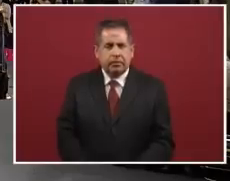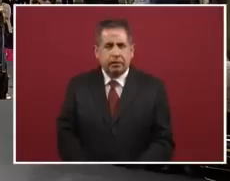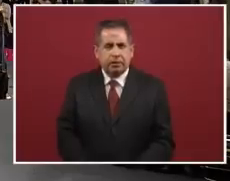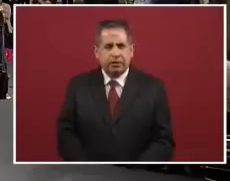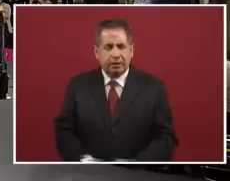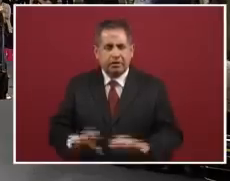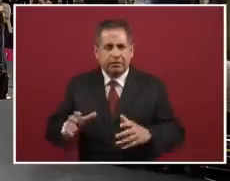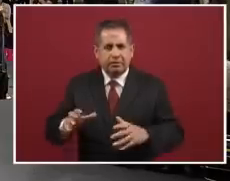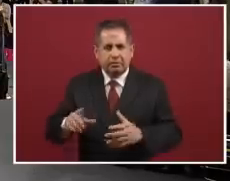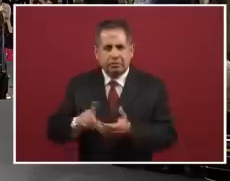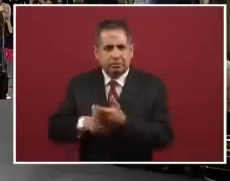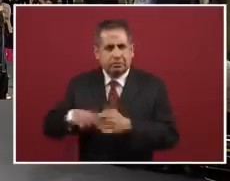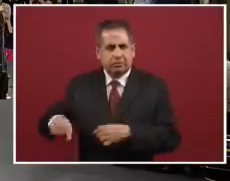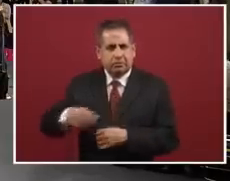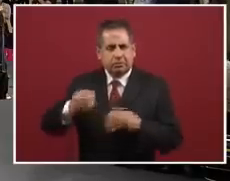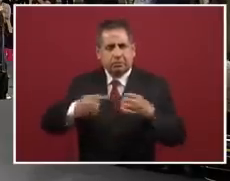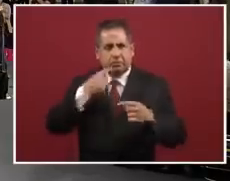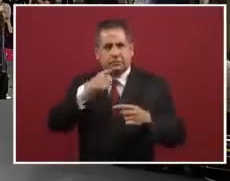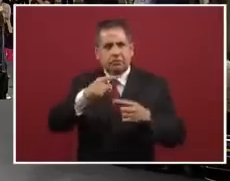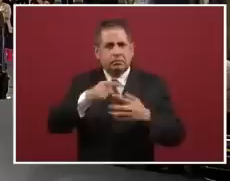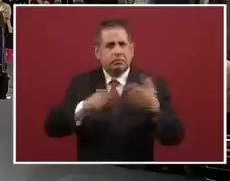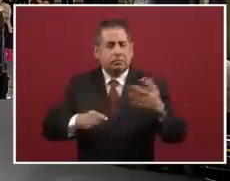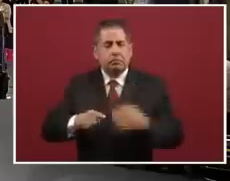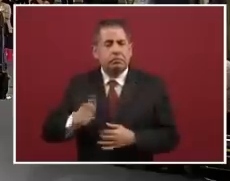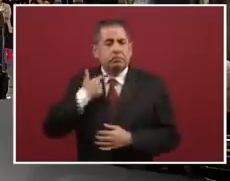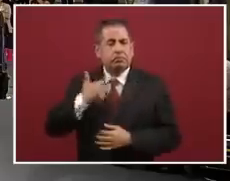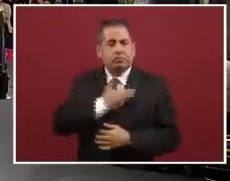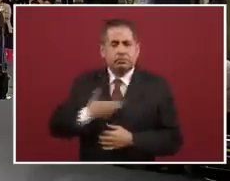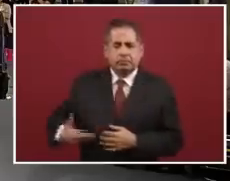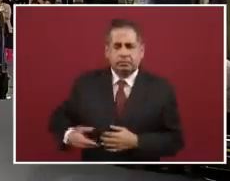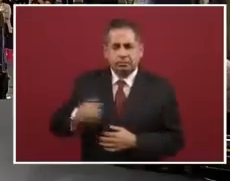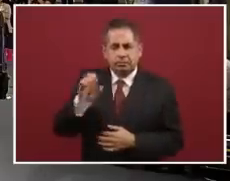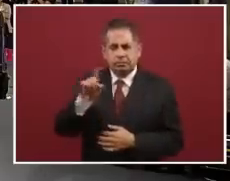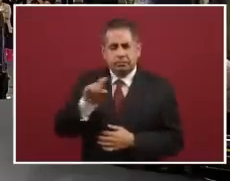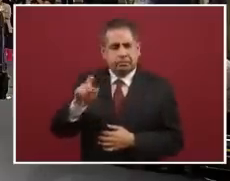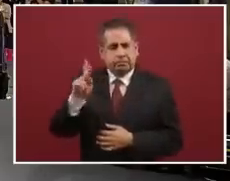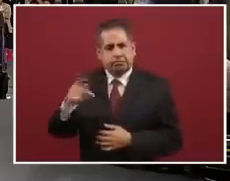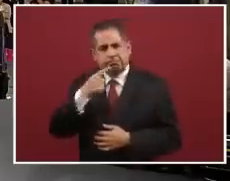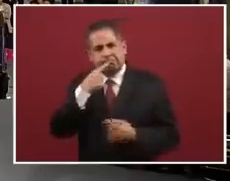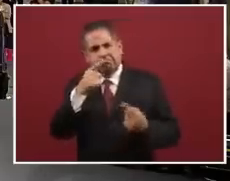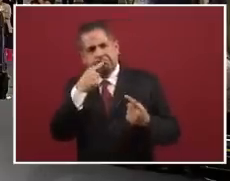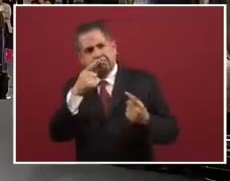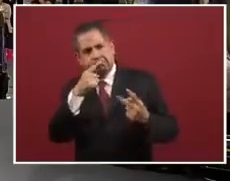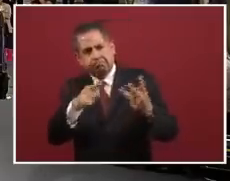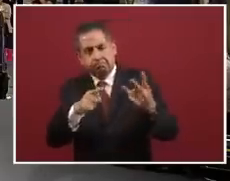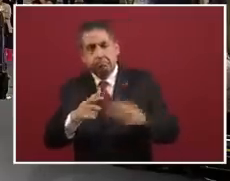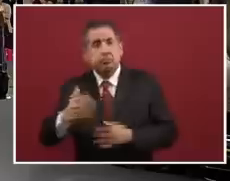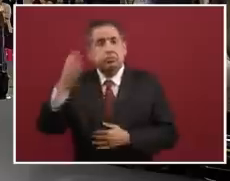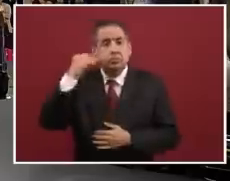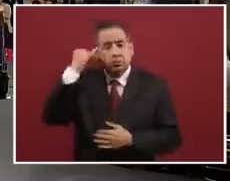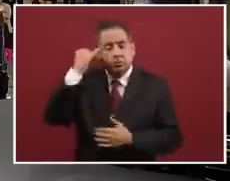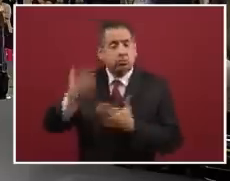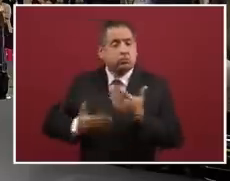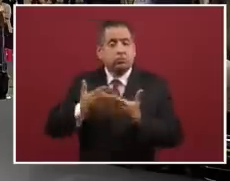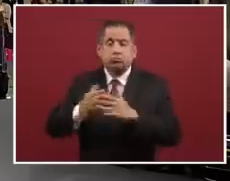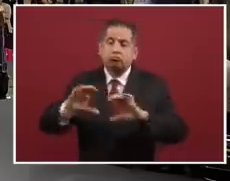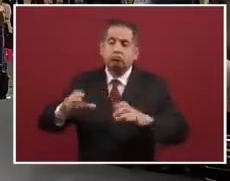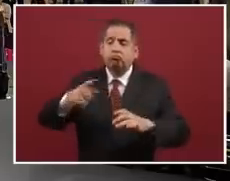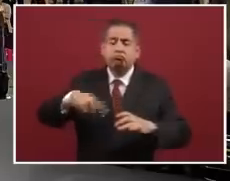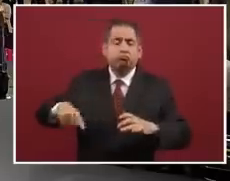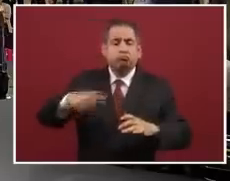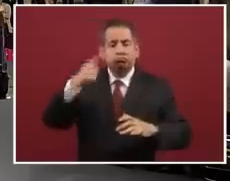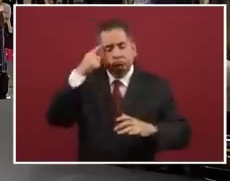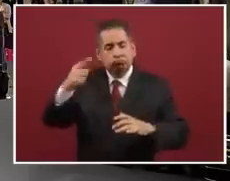sentido, en 1994, el entonces presidente Ernesto Zedillo Ponce de León mandó una iniciativa al Congreso